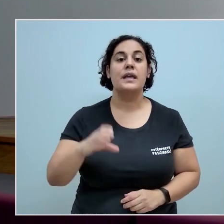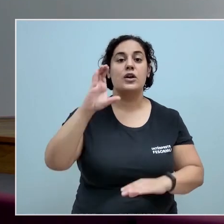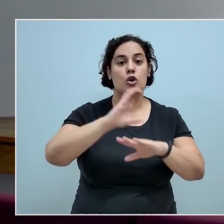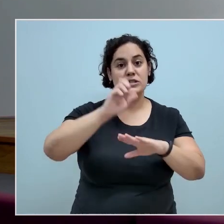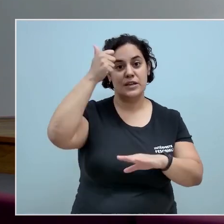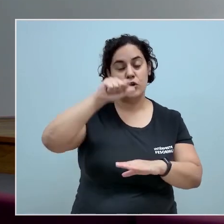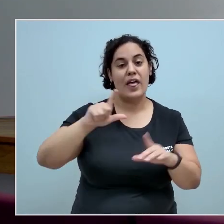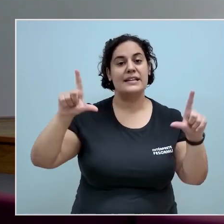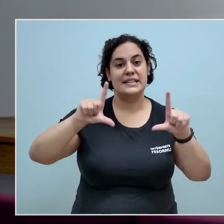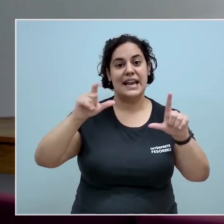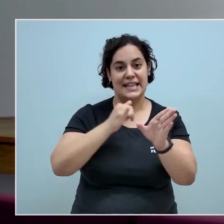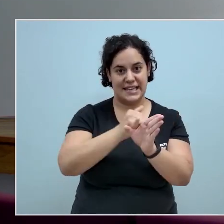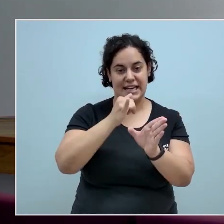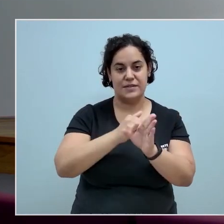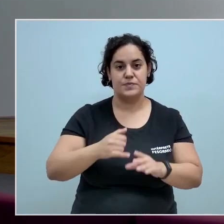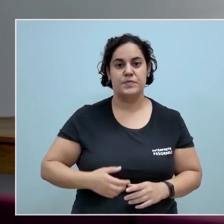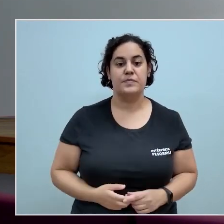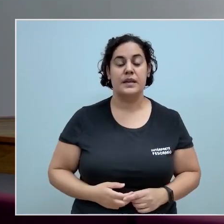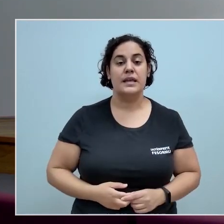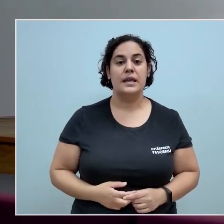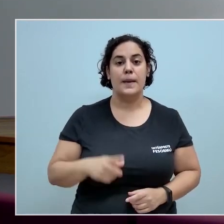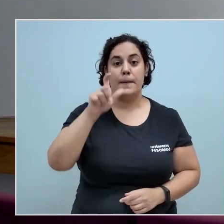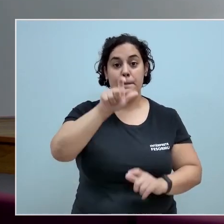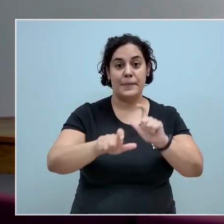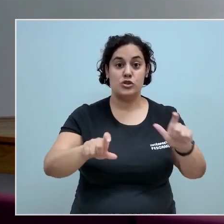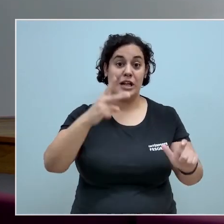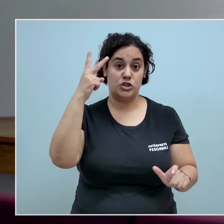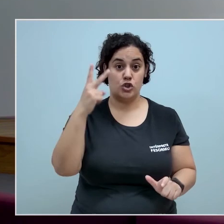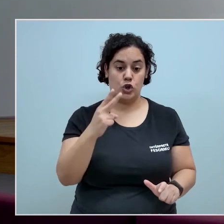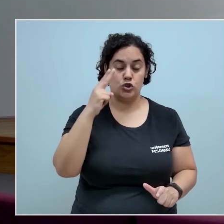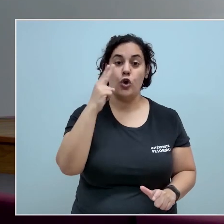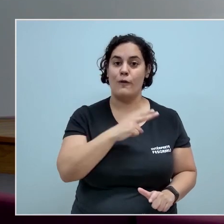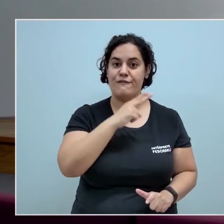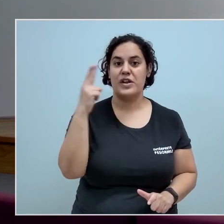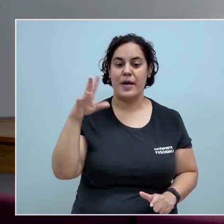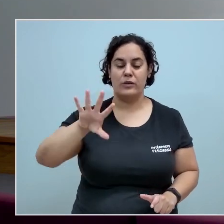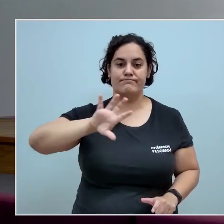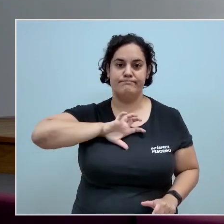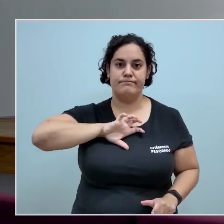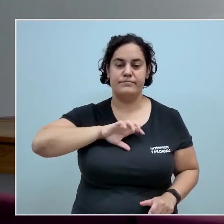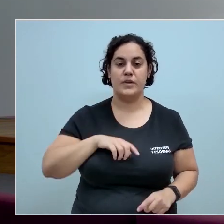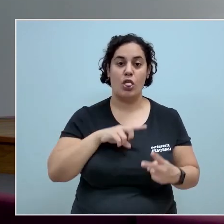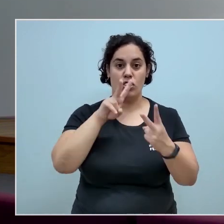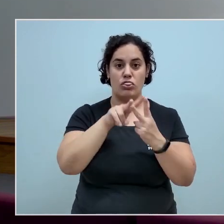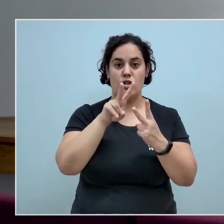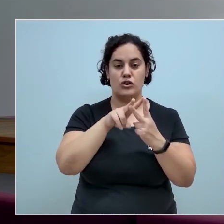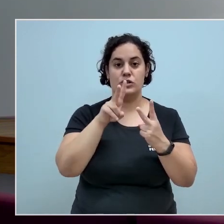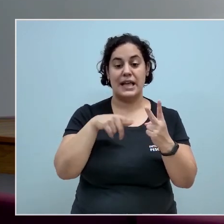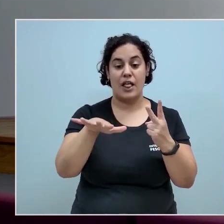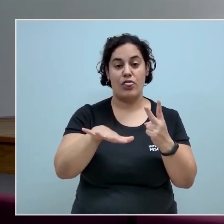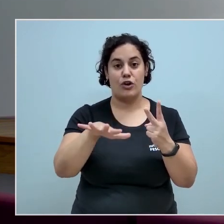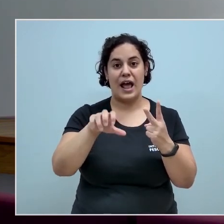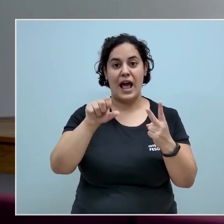Salud de Teleyecla. Se han confirmado 2 casos positivos de coronavirus en Yecla, al parecer en dos personas que estuvieron en la zona de